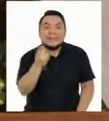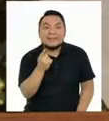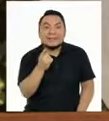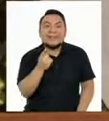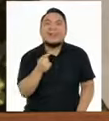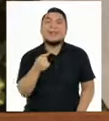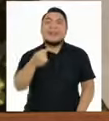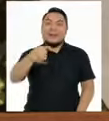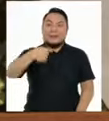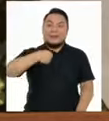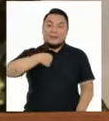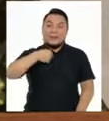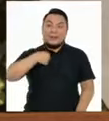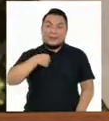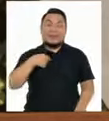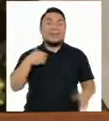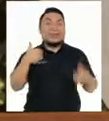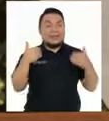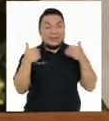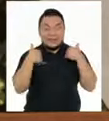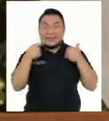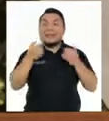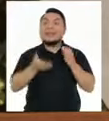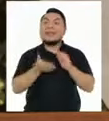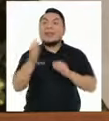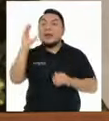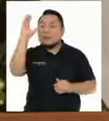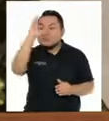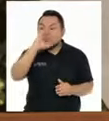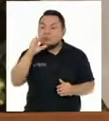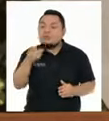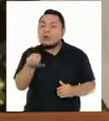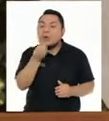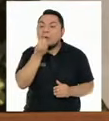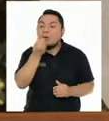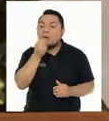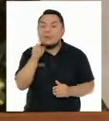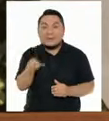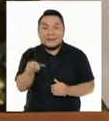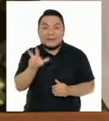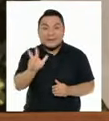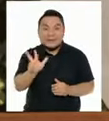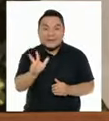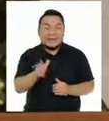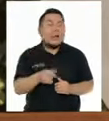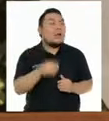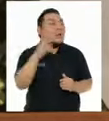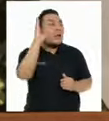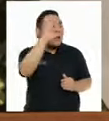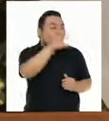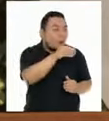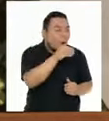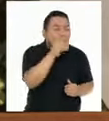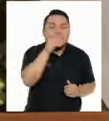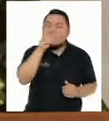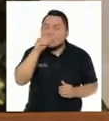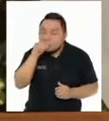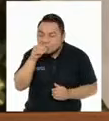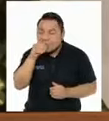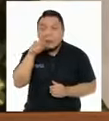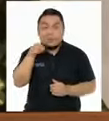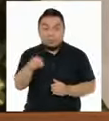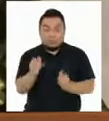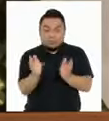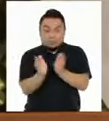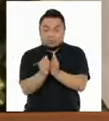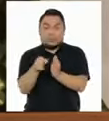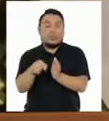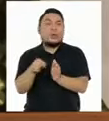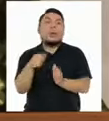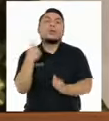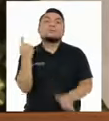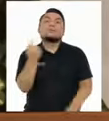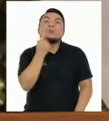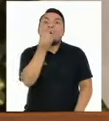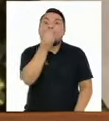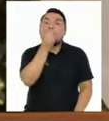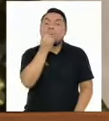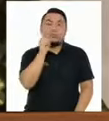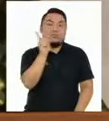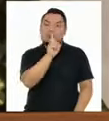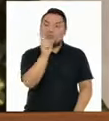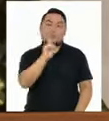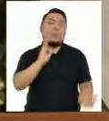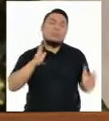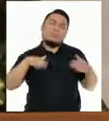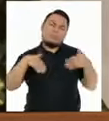yo tenía que ir a buscar su comidita. Es que los bebés tucanes no pueden buscar su propia